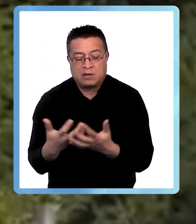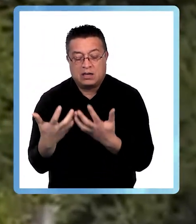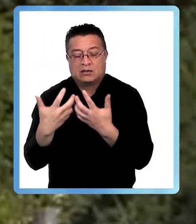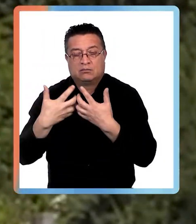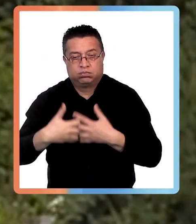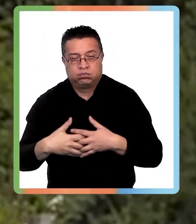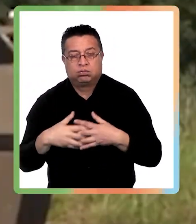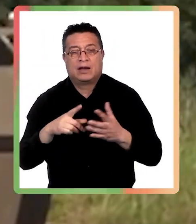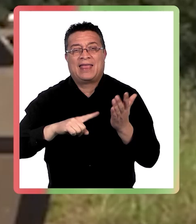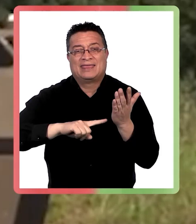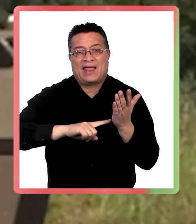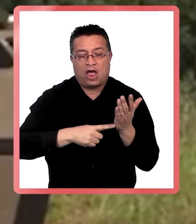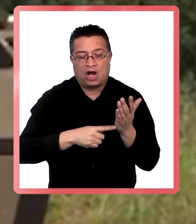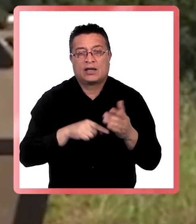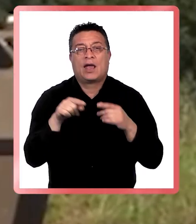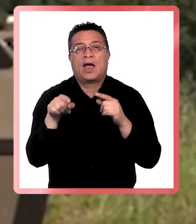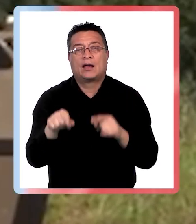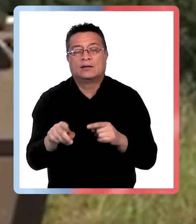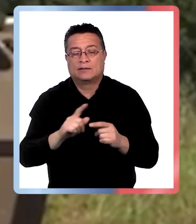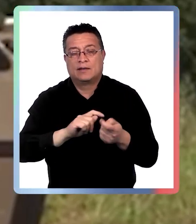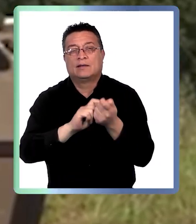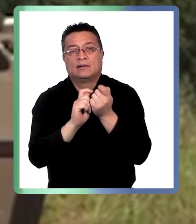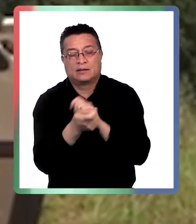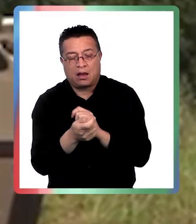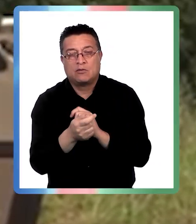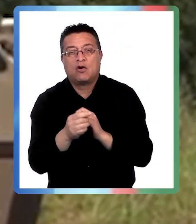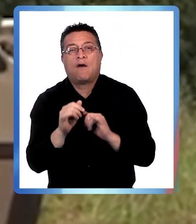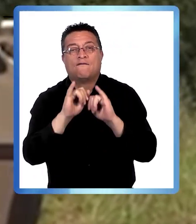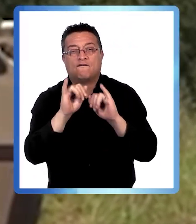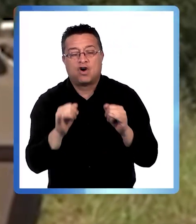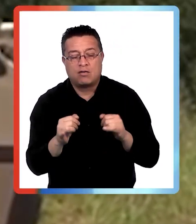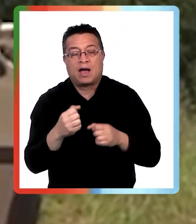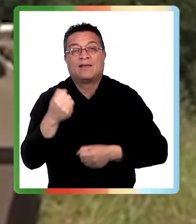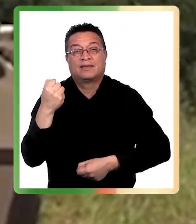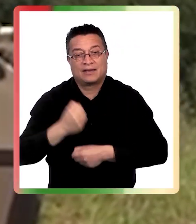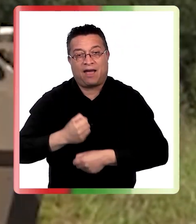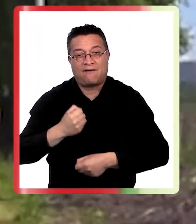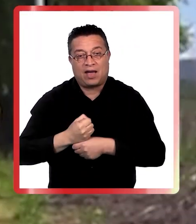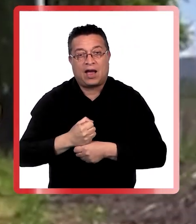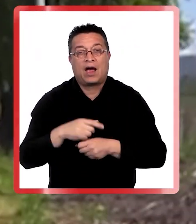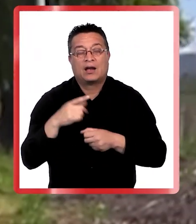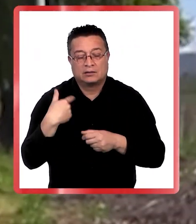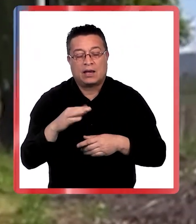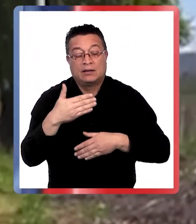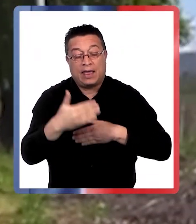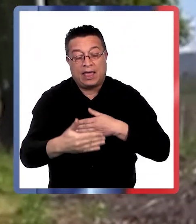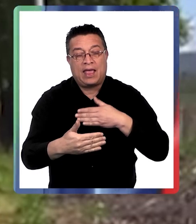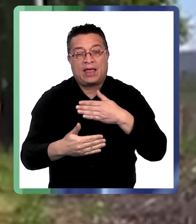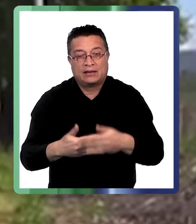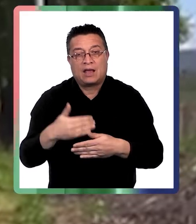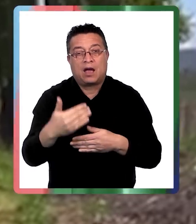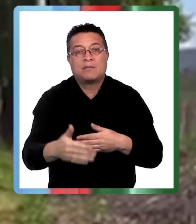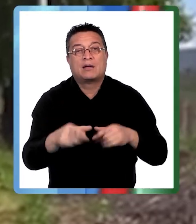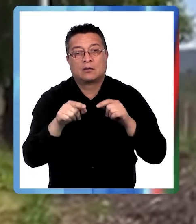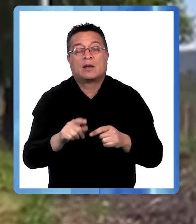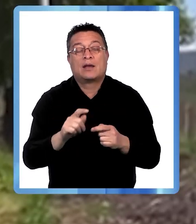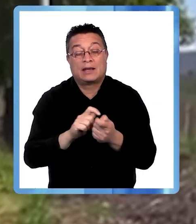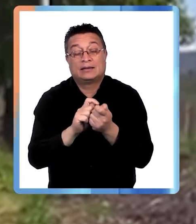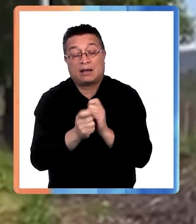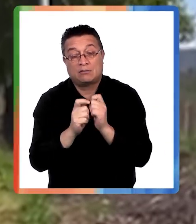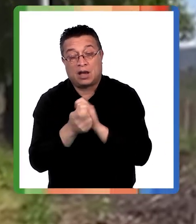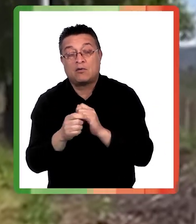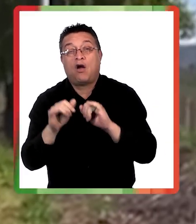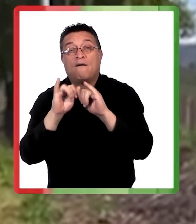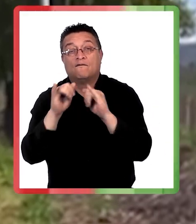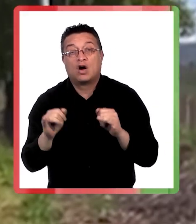equipamiento, tecnología, cambiando también los modos de operar, ¿no? A medida que hemos ido quemando etapas, hemos ido también cambiando la